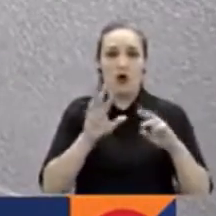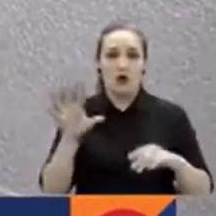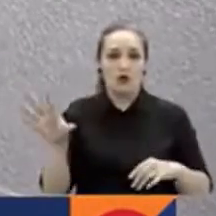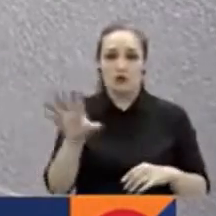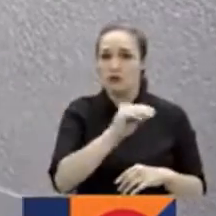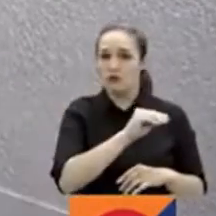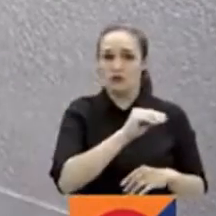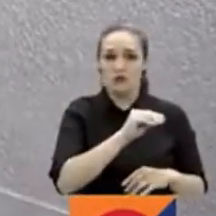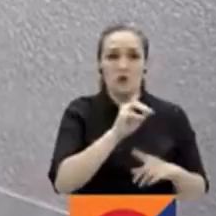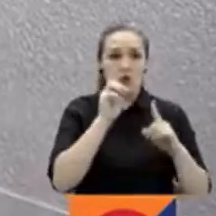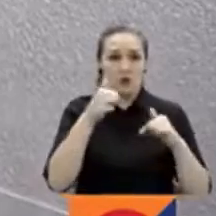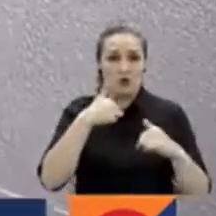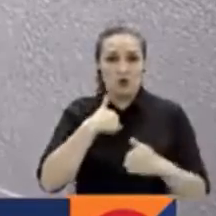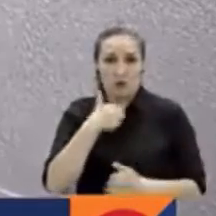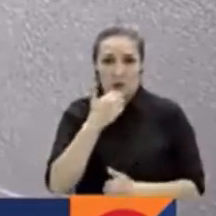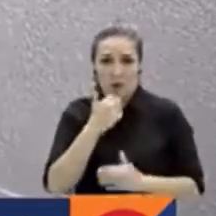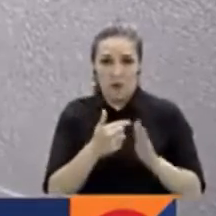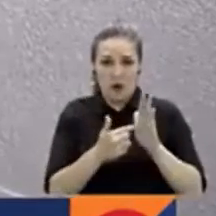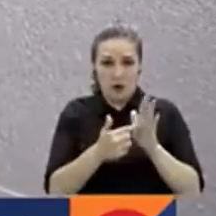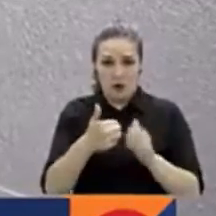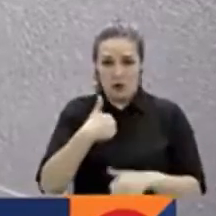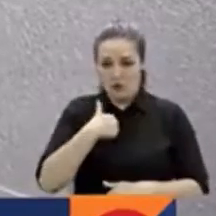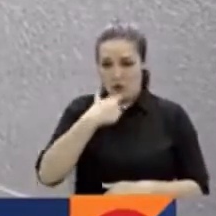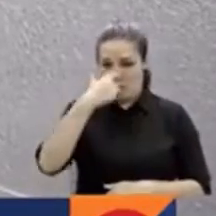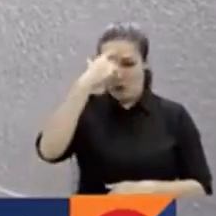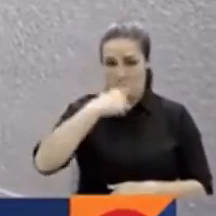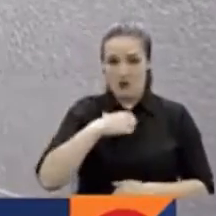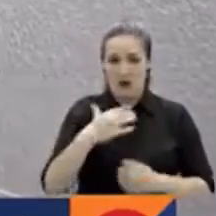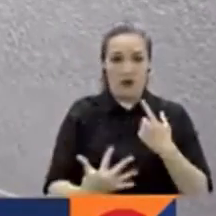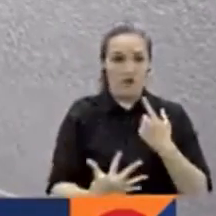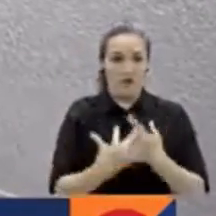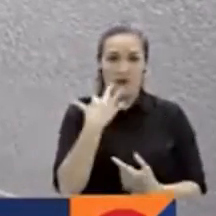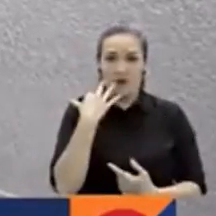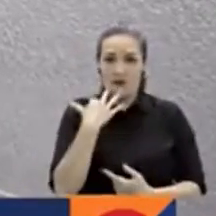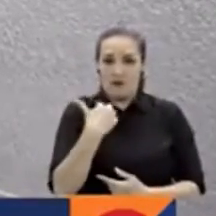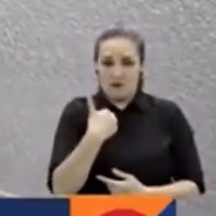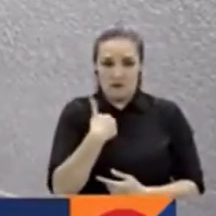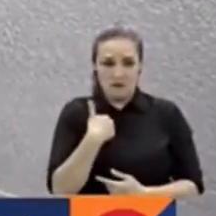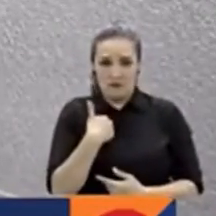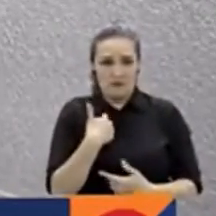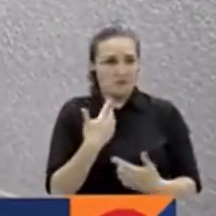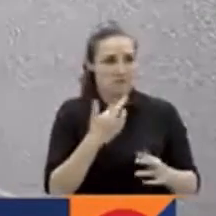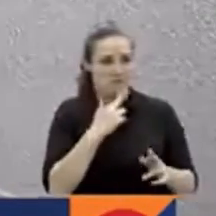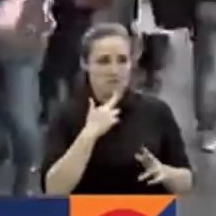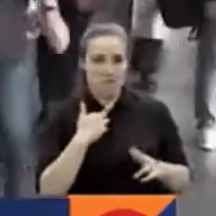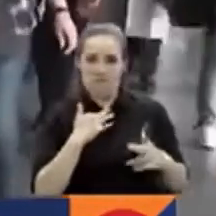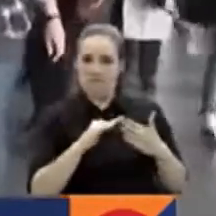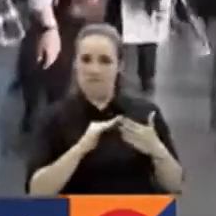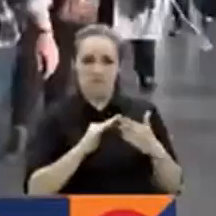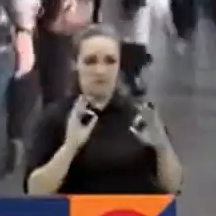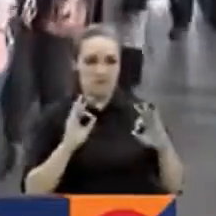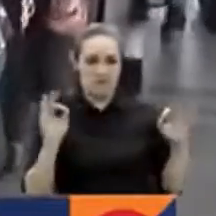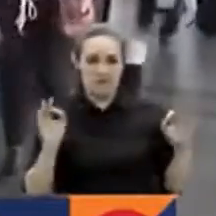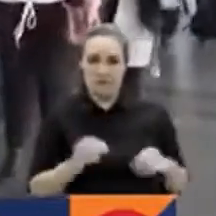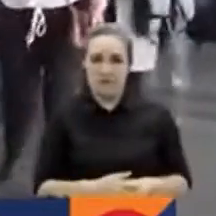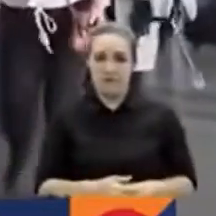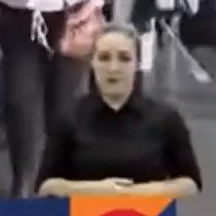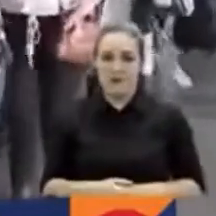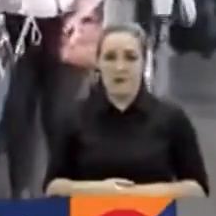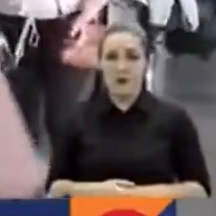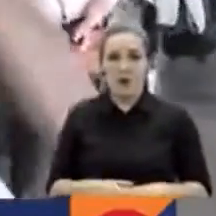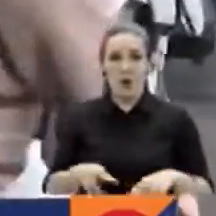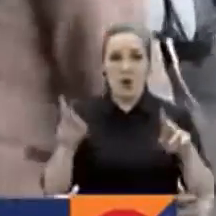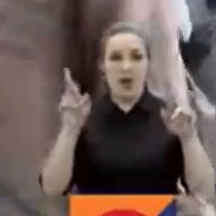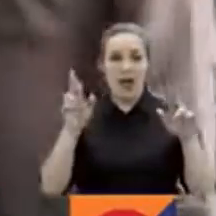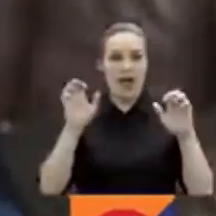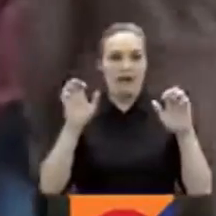mundo, porque yo, por ejemplo, soy de las personas afectadas y no nos han resuelto nada. Bueno, sería